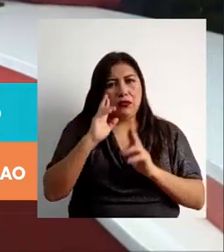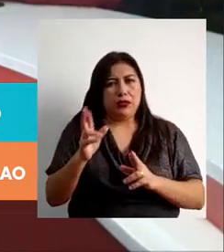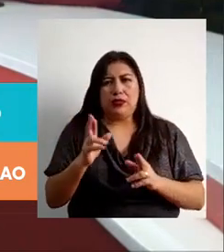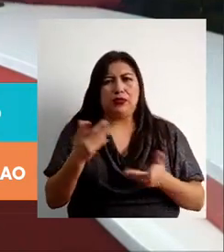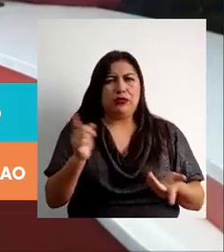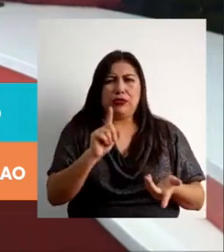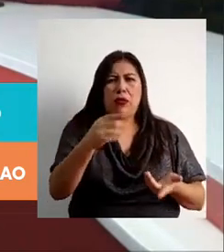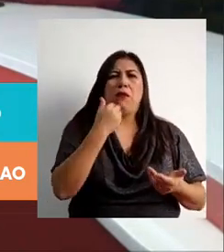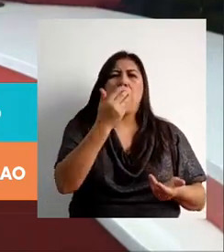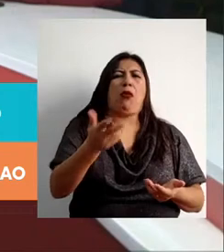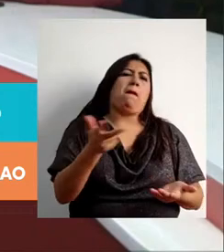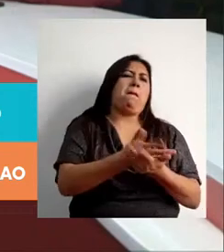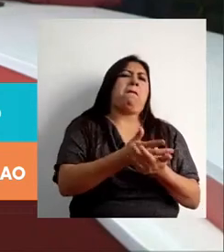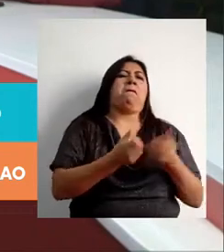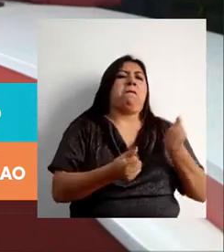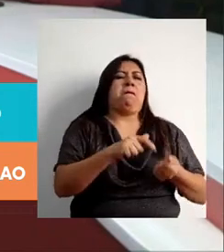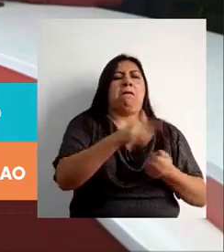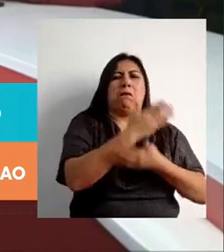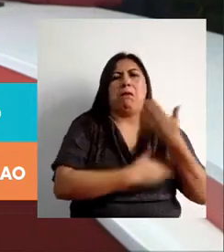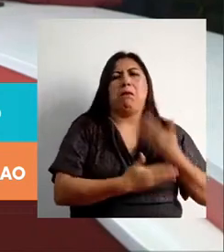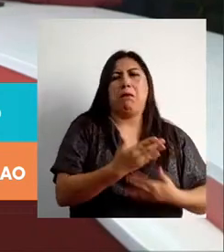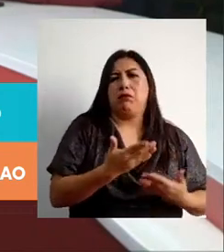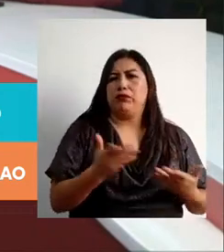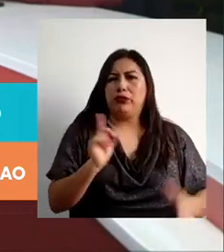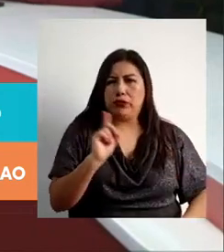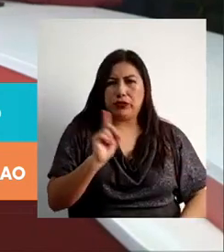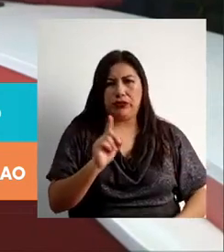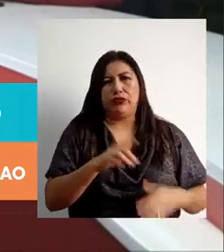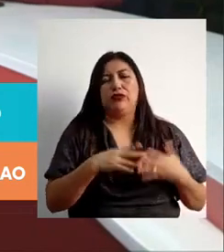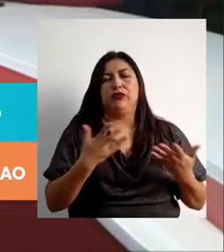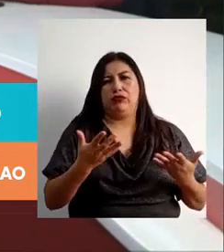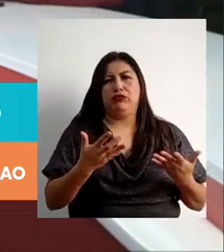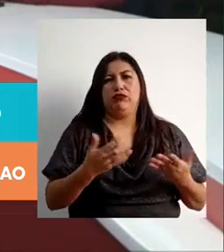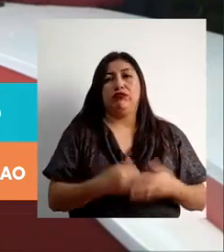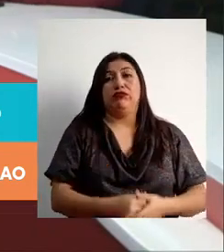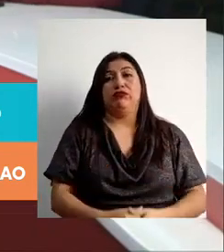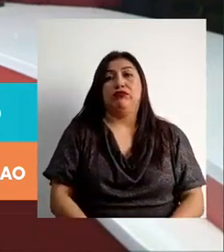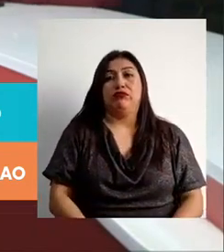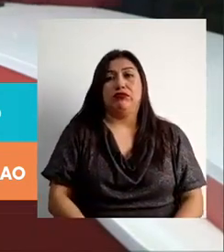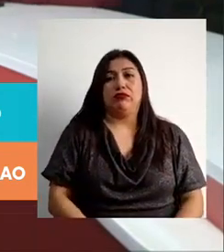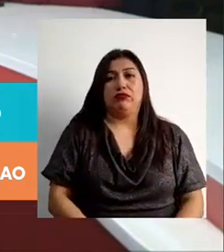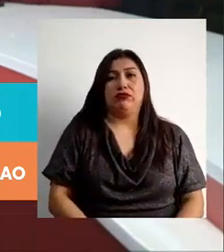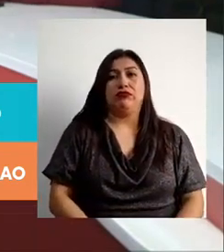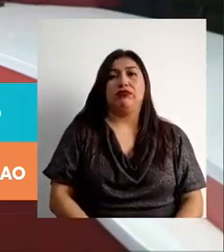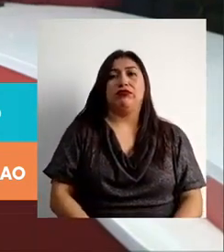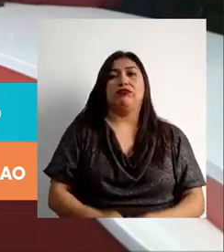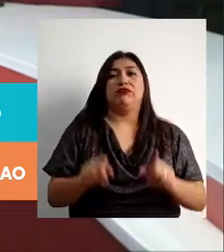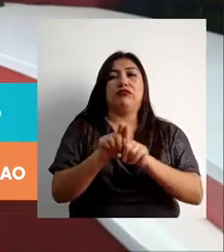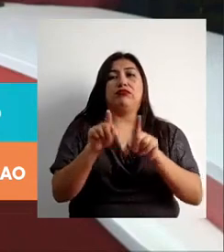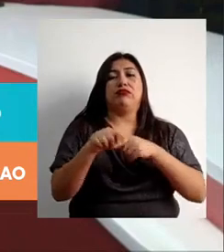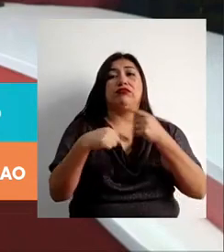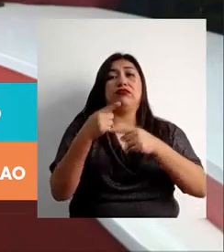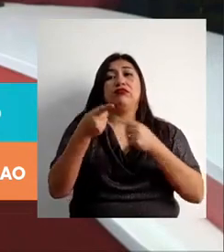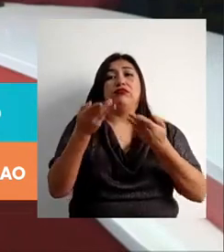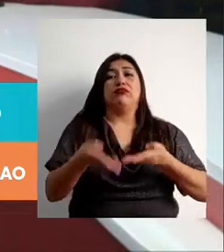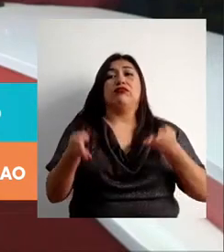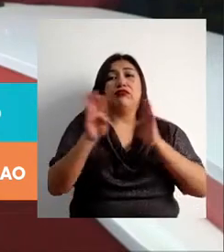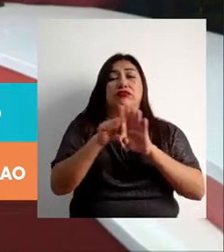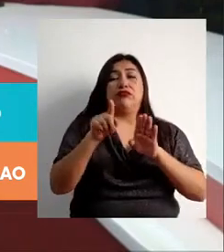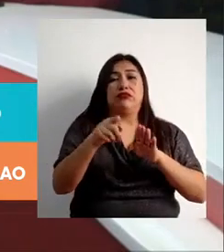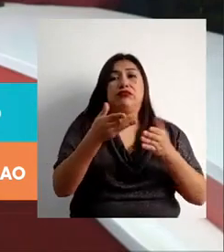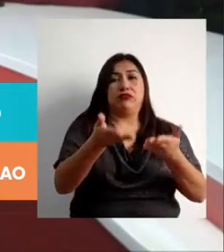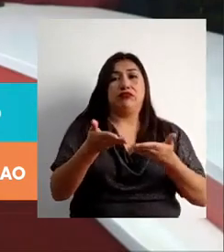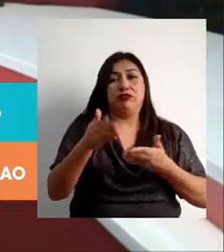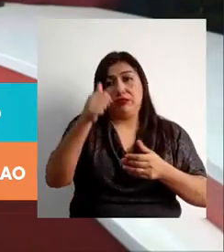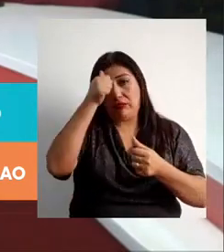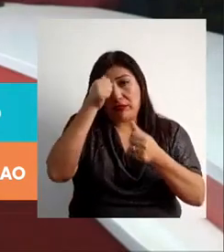los estacionamientos de las personas con discapacidad. Así es, Enrique, y también vamos a hacer cerrando la invitación. Recuerden